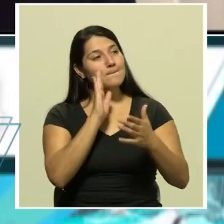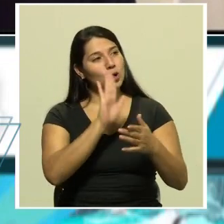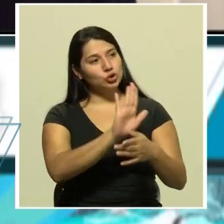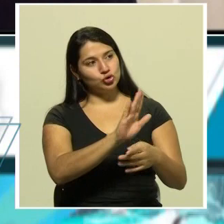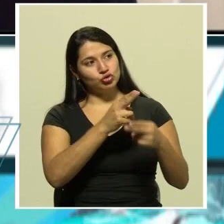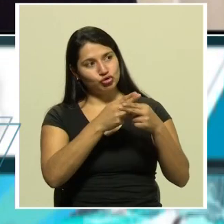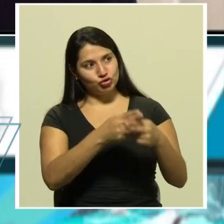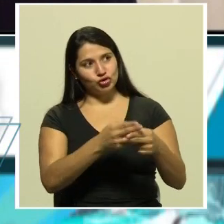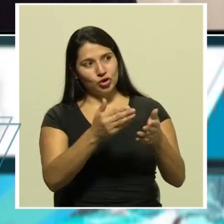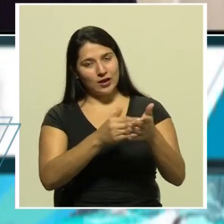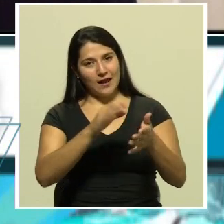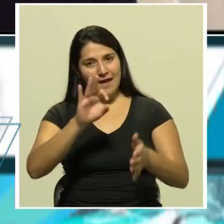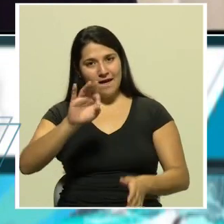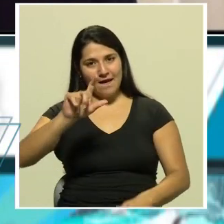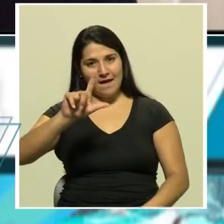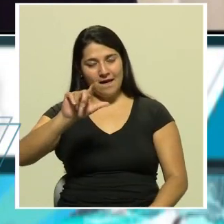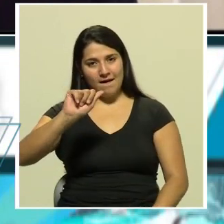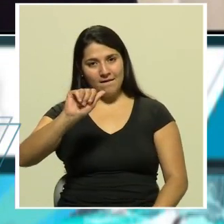en Flaxo,